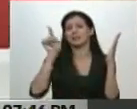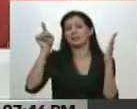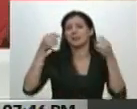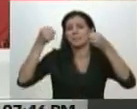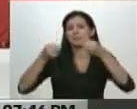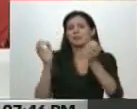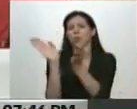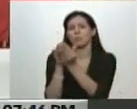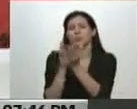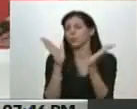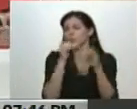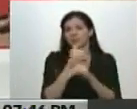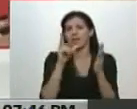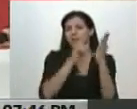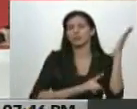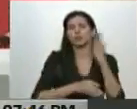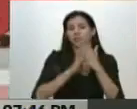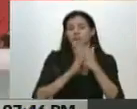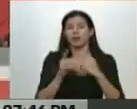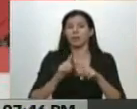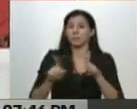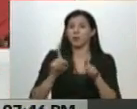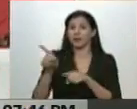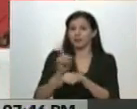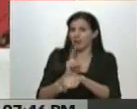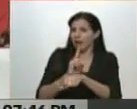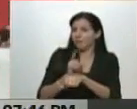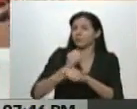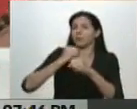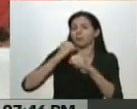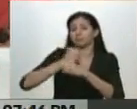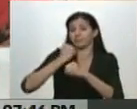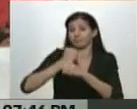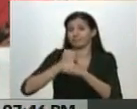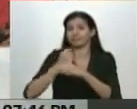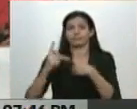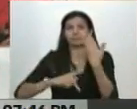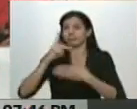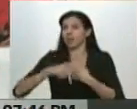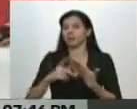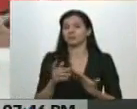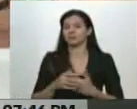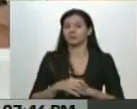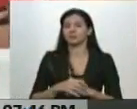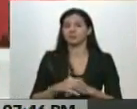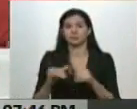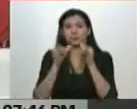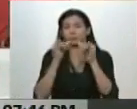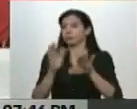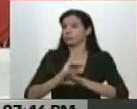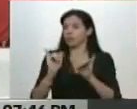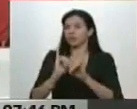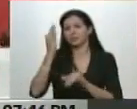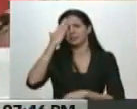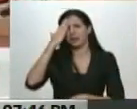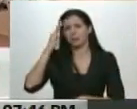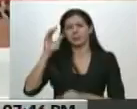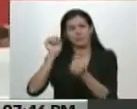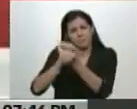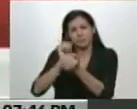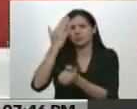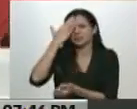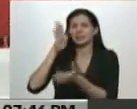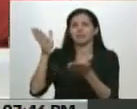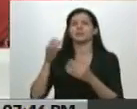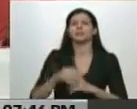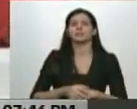que aconteció? Que se acelera el plan, ya se anunció, ya los privados de libertad saben. Yo retiré